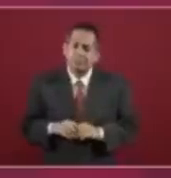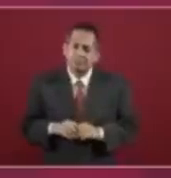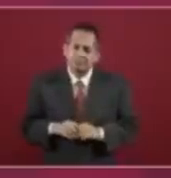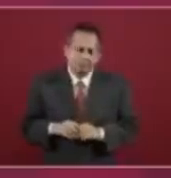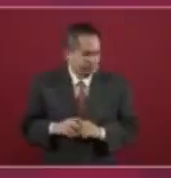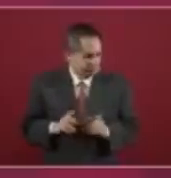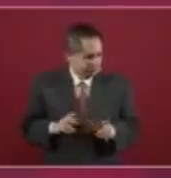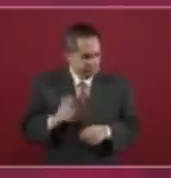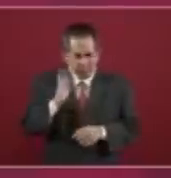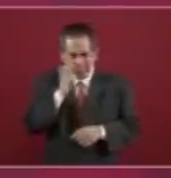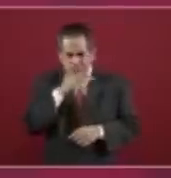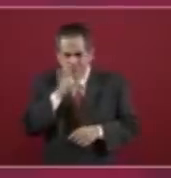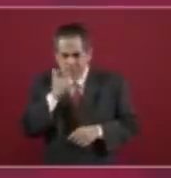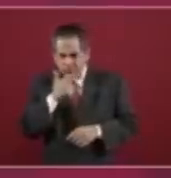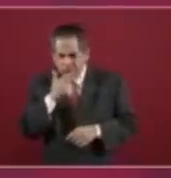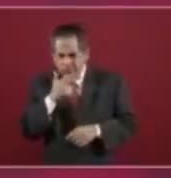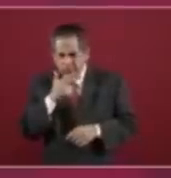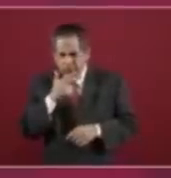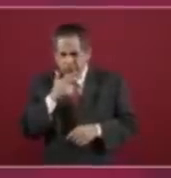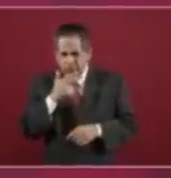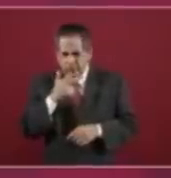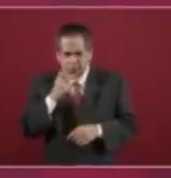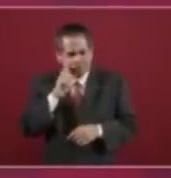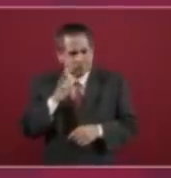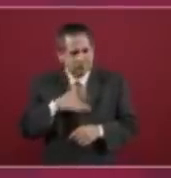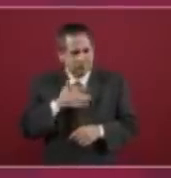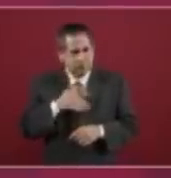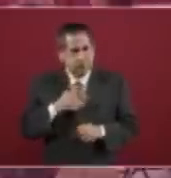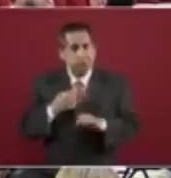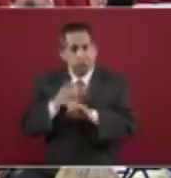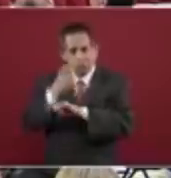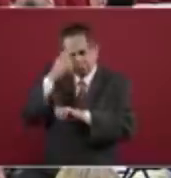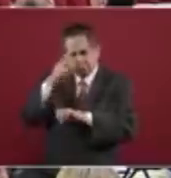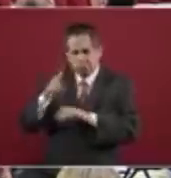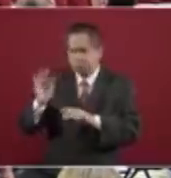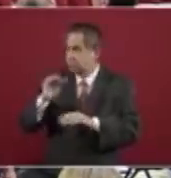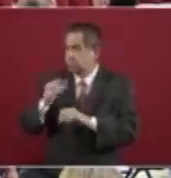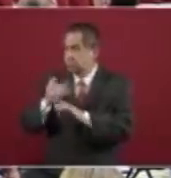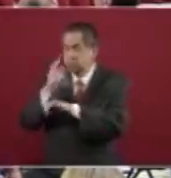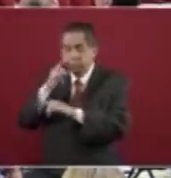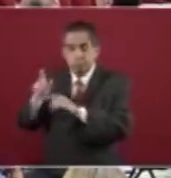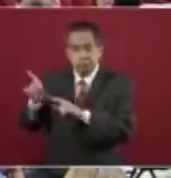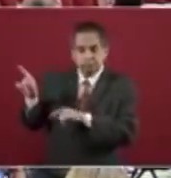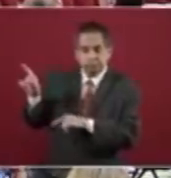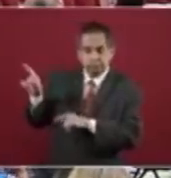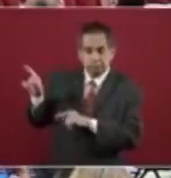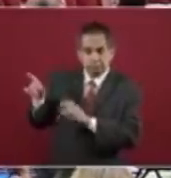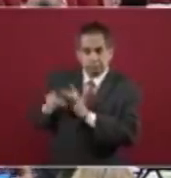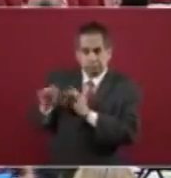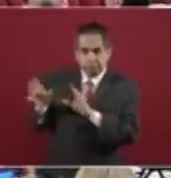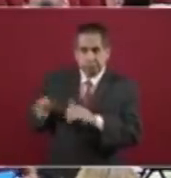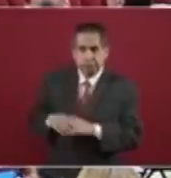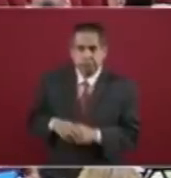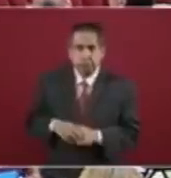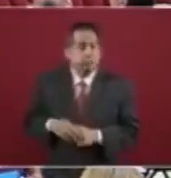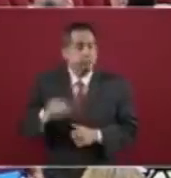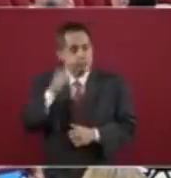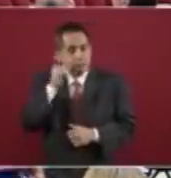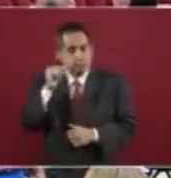Chihuahua y a ver si el Estado de México, a ver si me equivoco. Miren, eso fue lo de